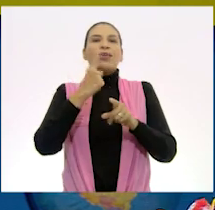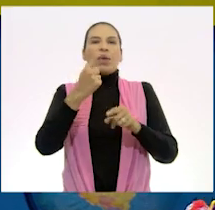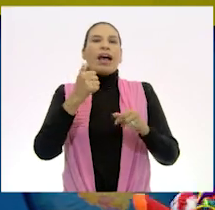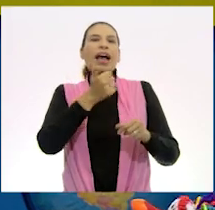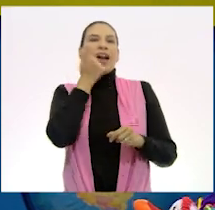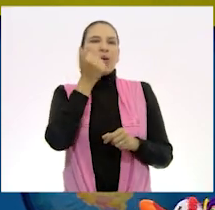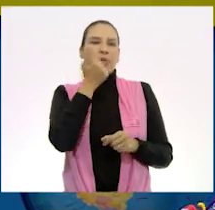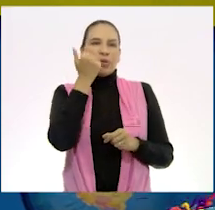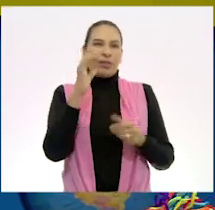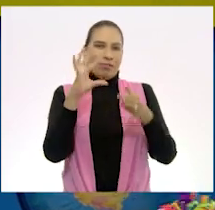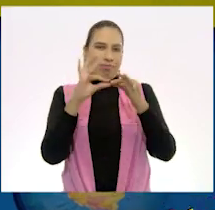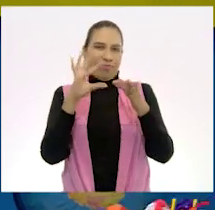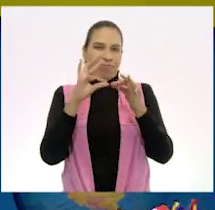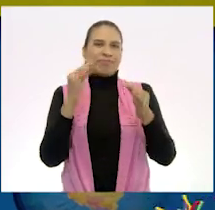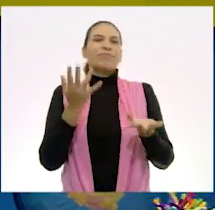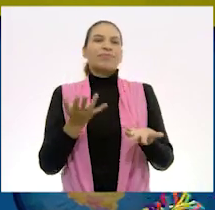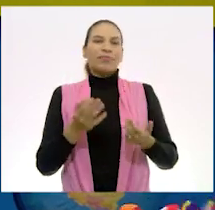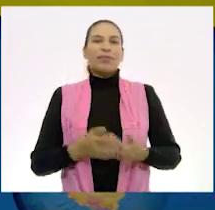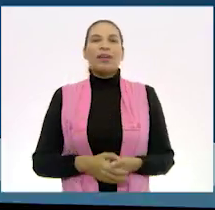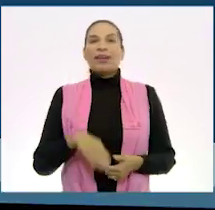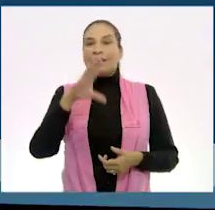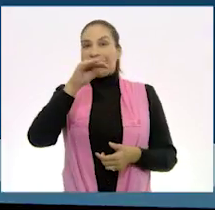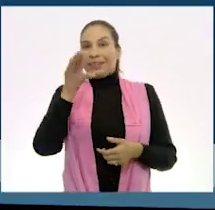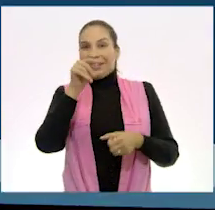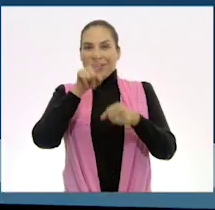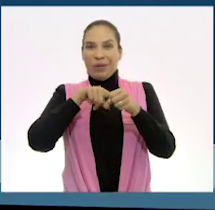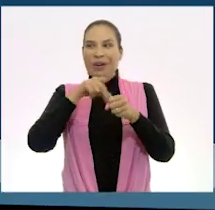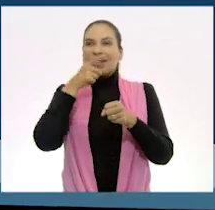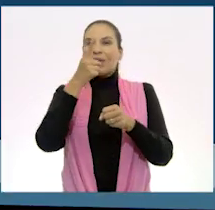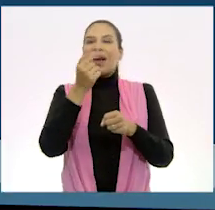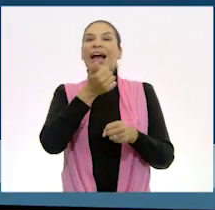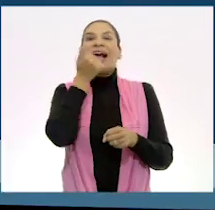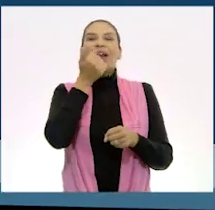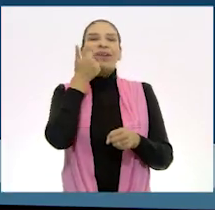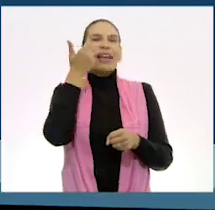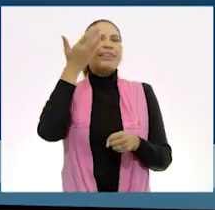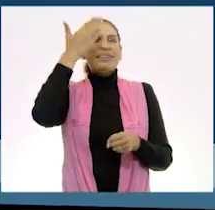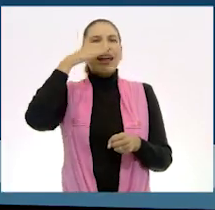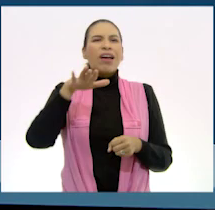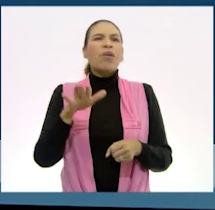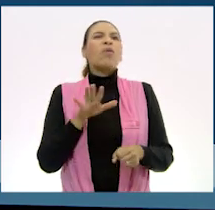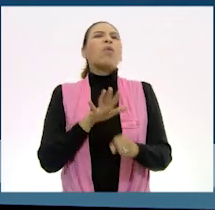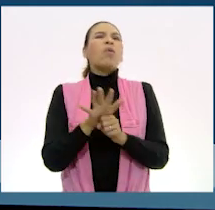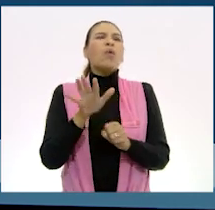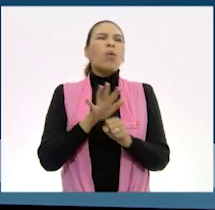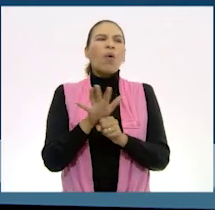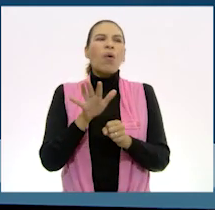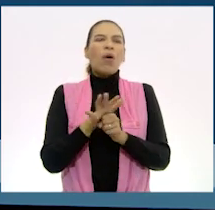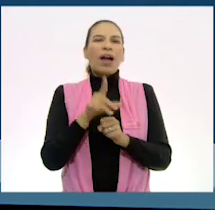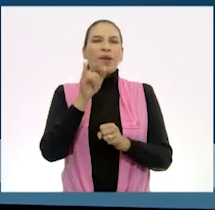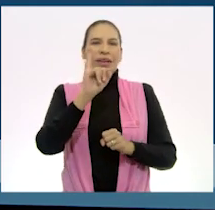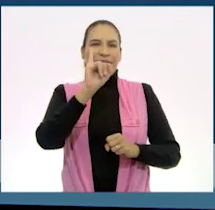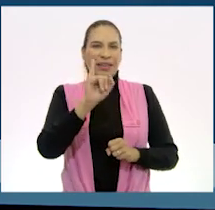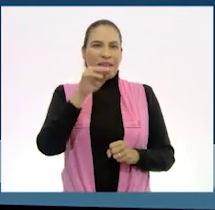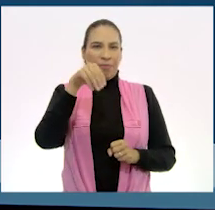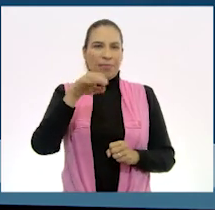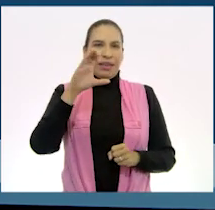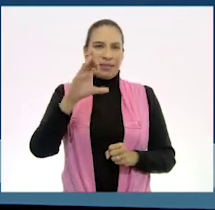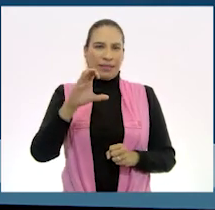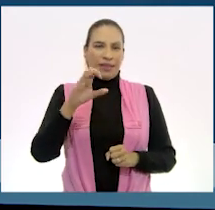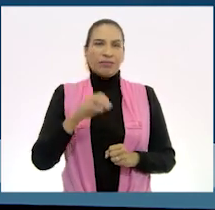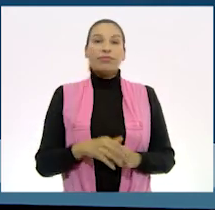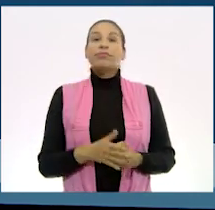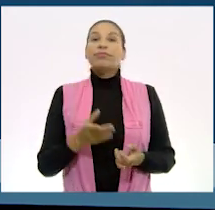alumnos. Cuéntanos, Ton. Sí, maestra. Uno de los alumnos quería saber cuál era su índice de masa